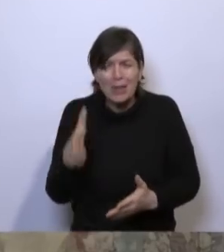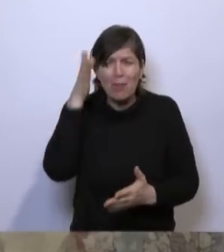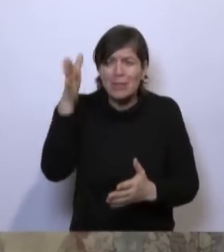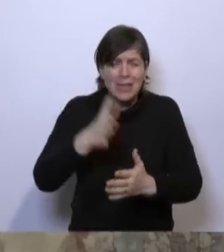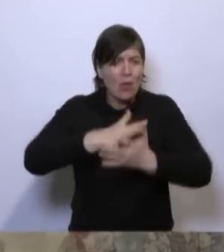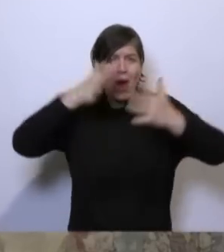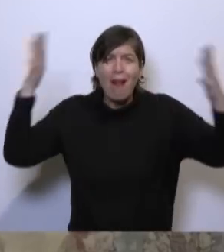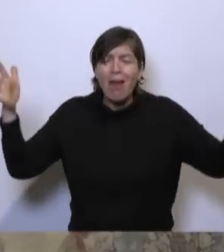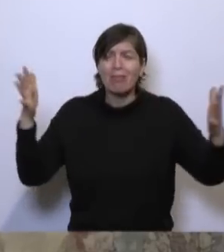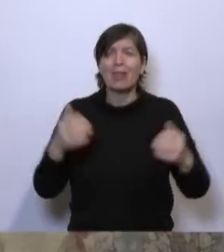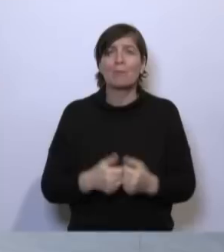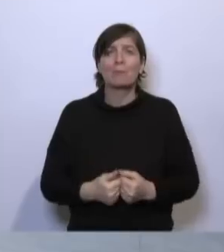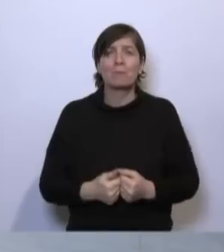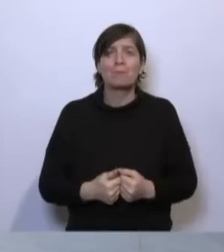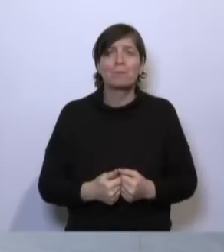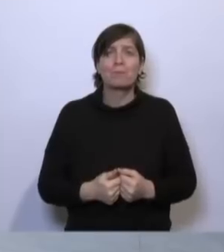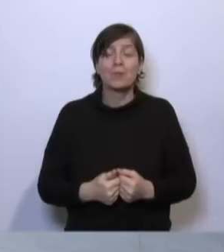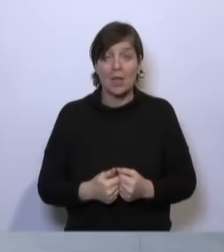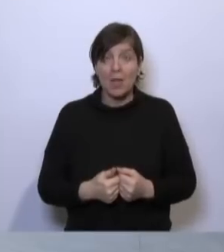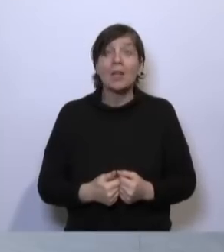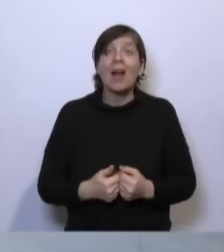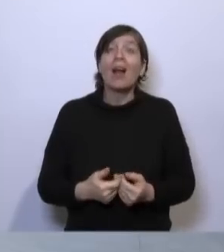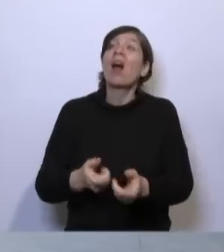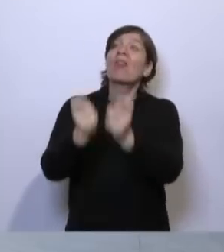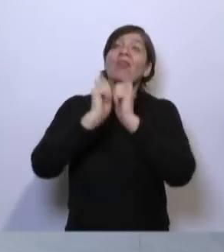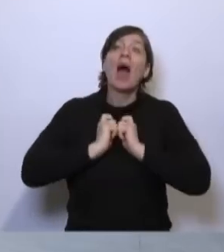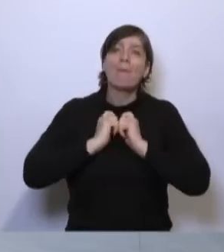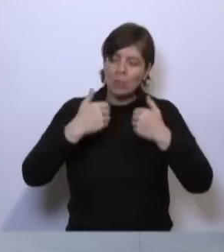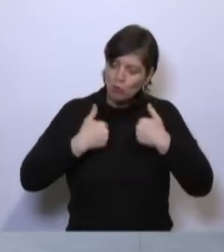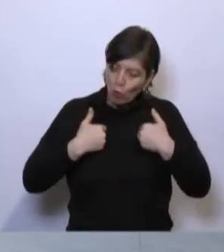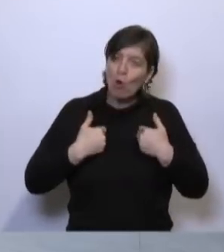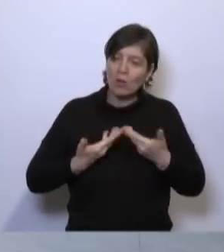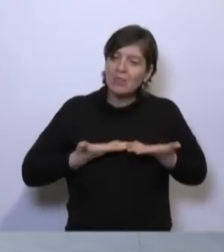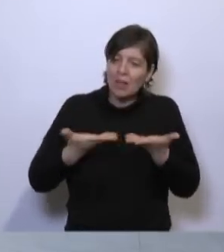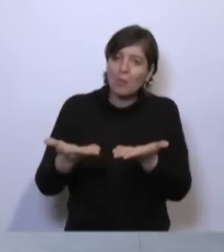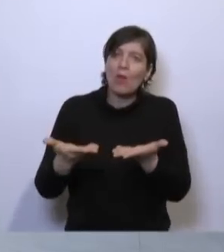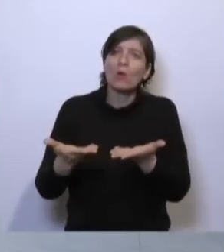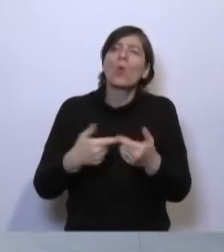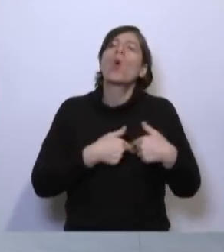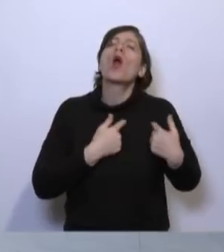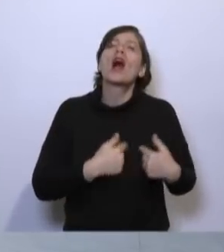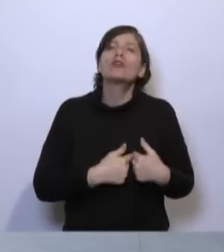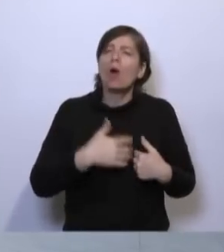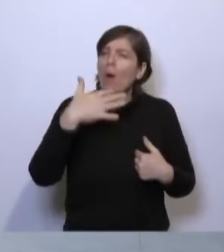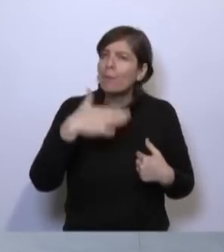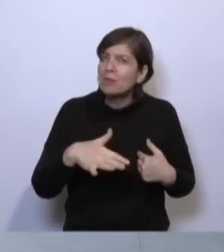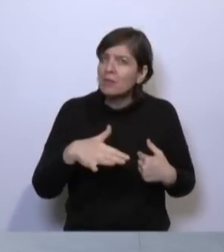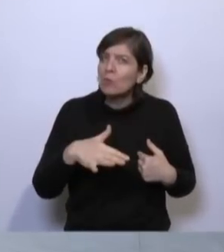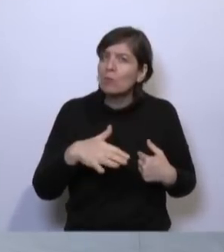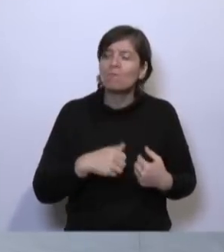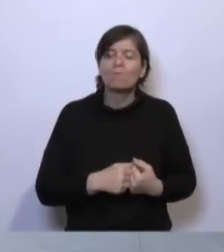ni calcular. Concede entonces a tu servidor un corazón